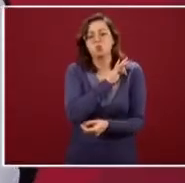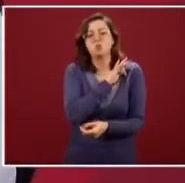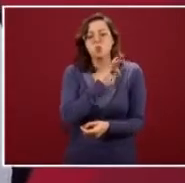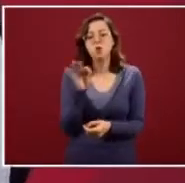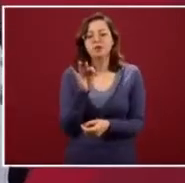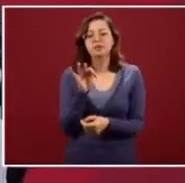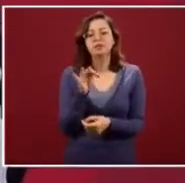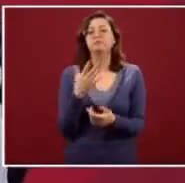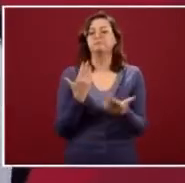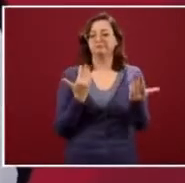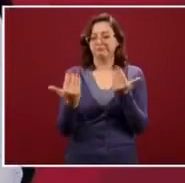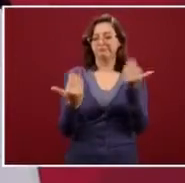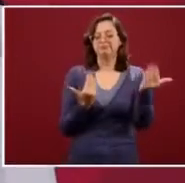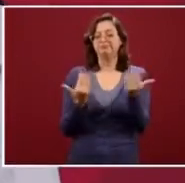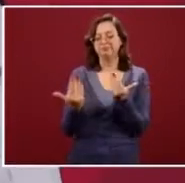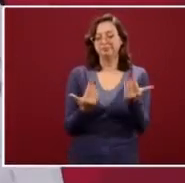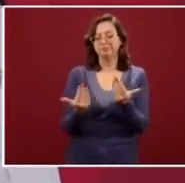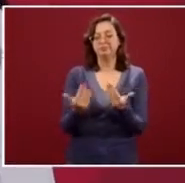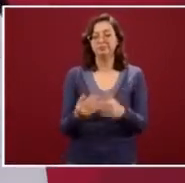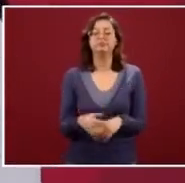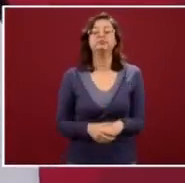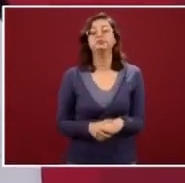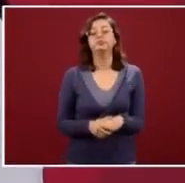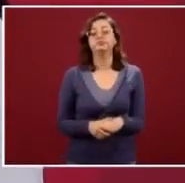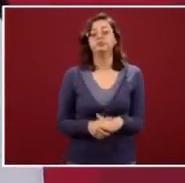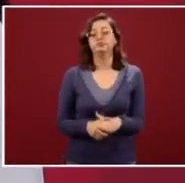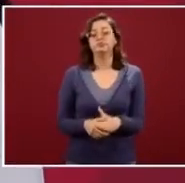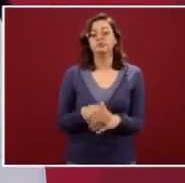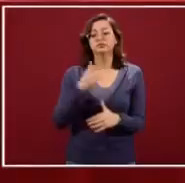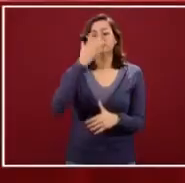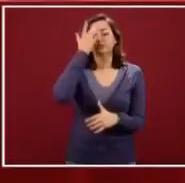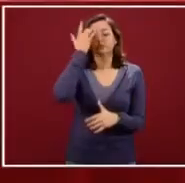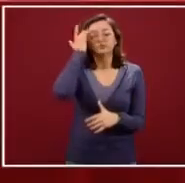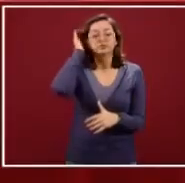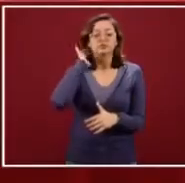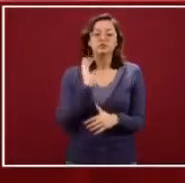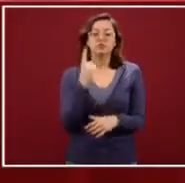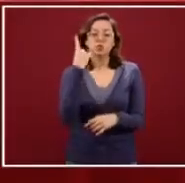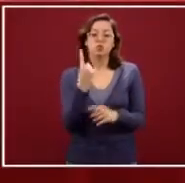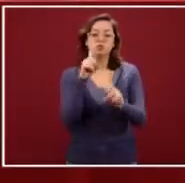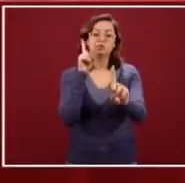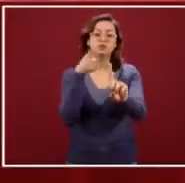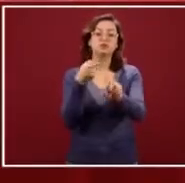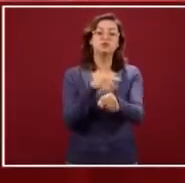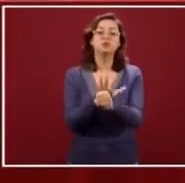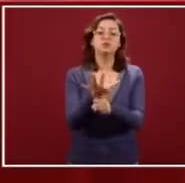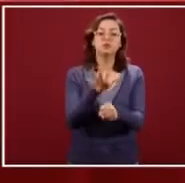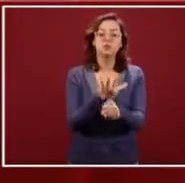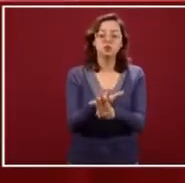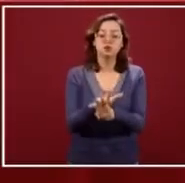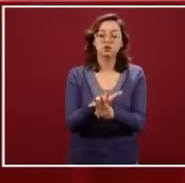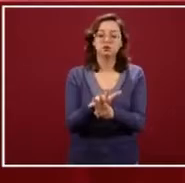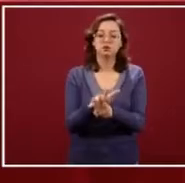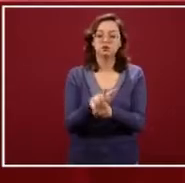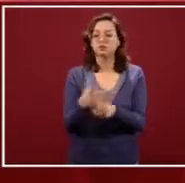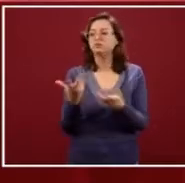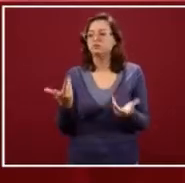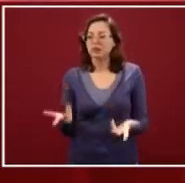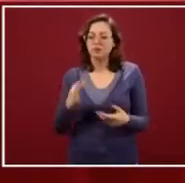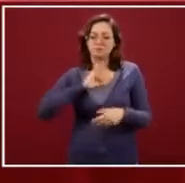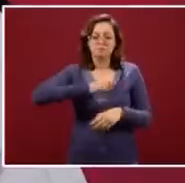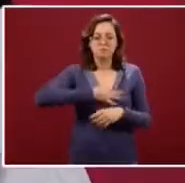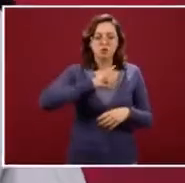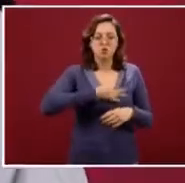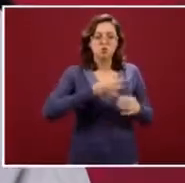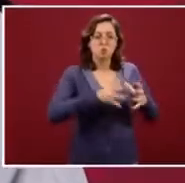unidades y lo puedan tener. Y entonces, uno de los objetivos, como decía, primarios es precisamente poder saber por dónde está circulando